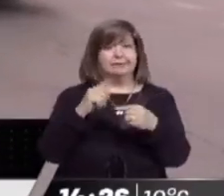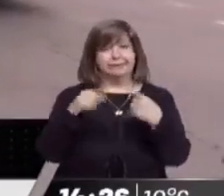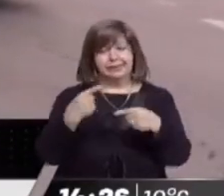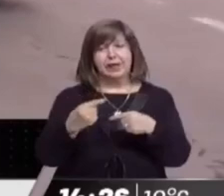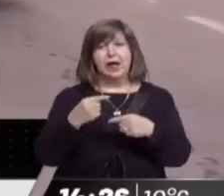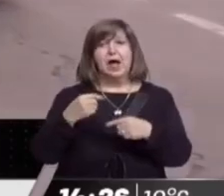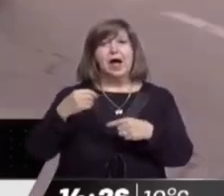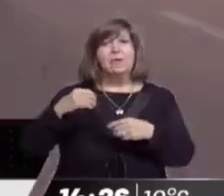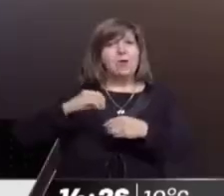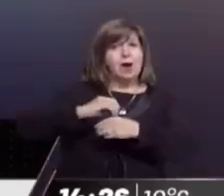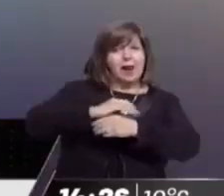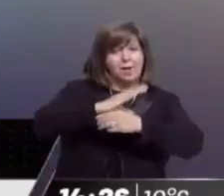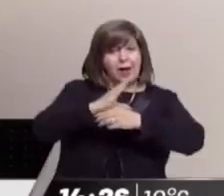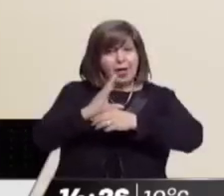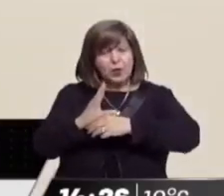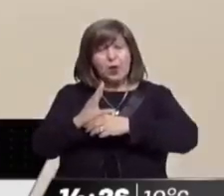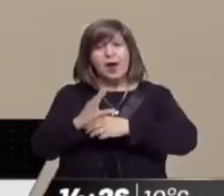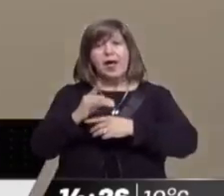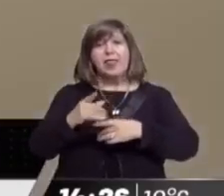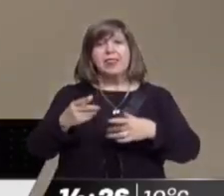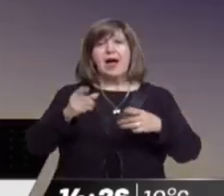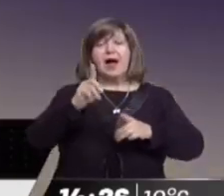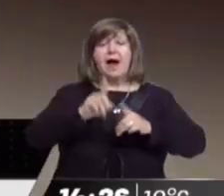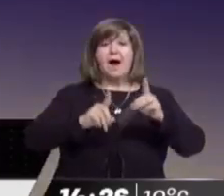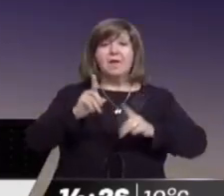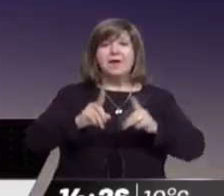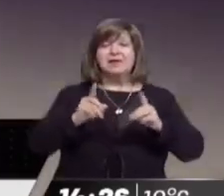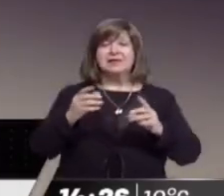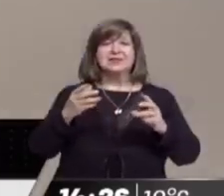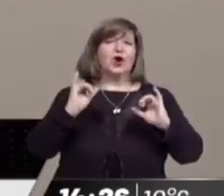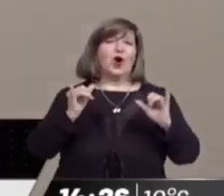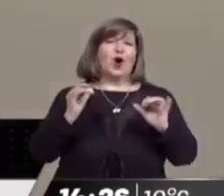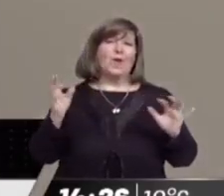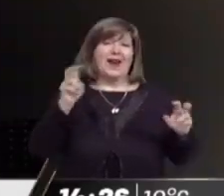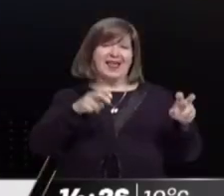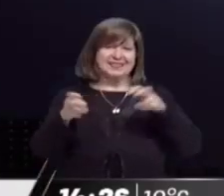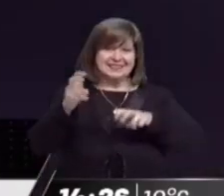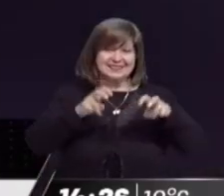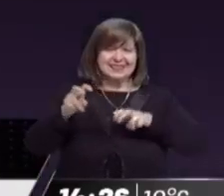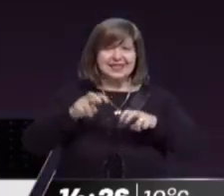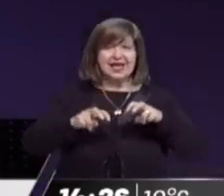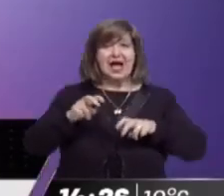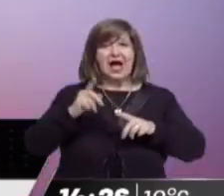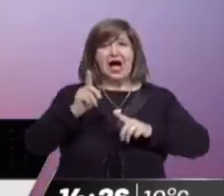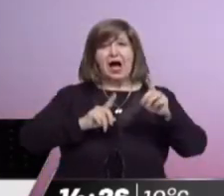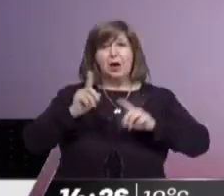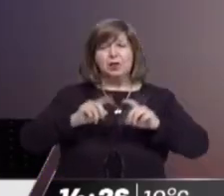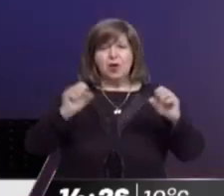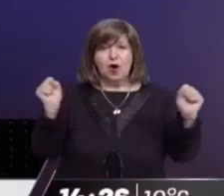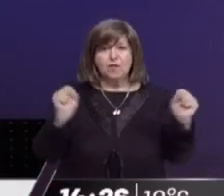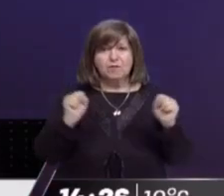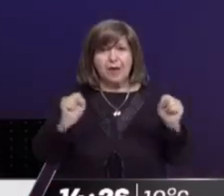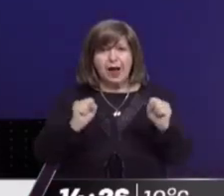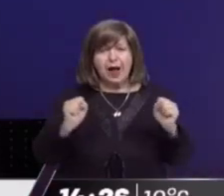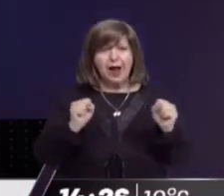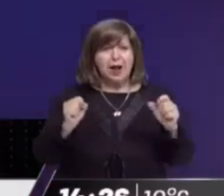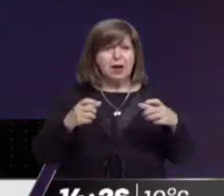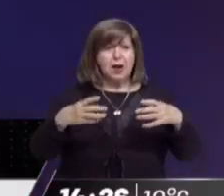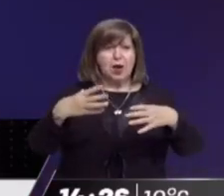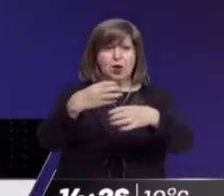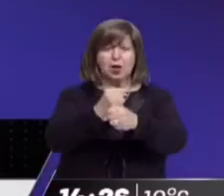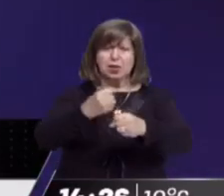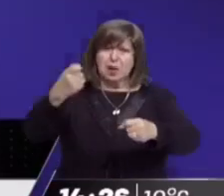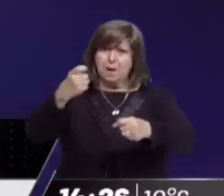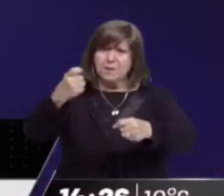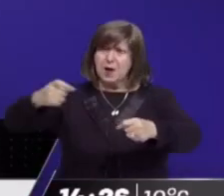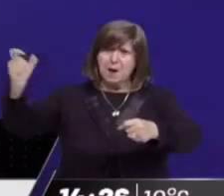En la madrugada del fin de semana los pasajeros suelen ser jóvenes, algunos de ellos violentos que vandalizan las